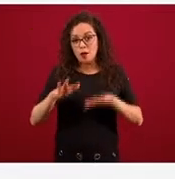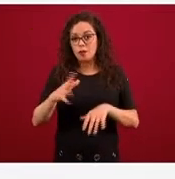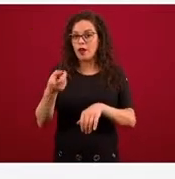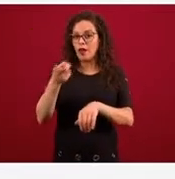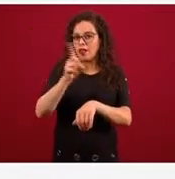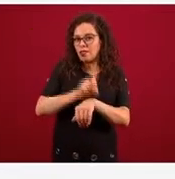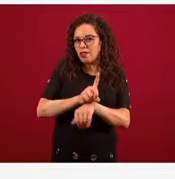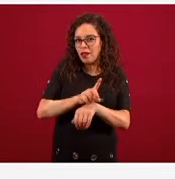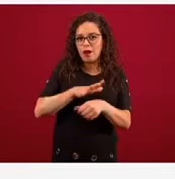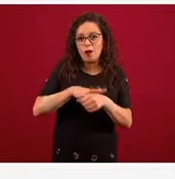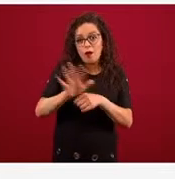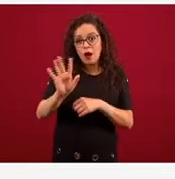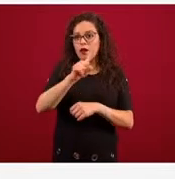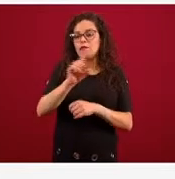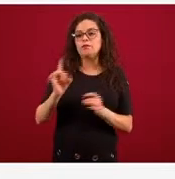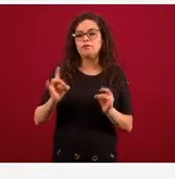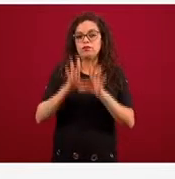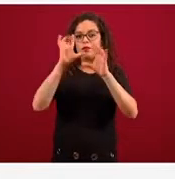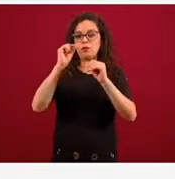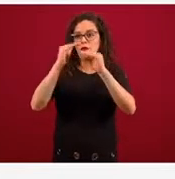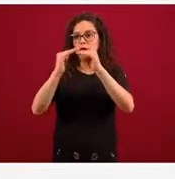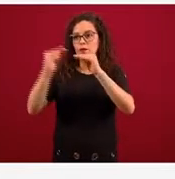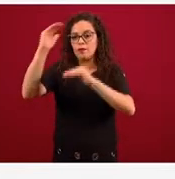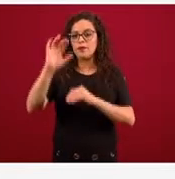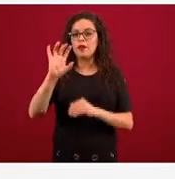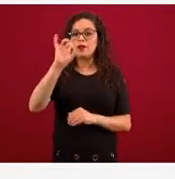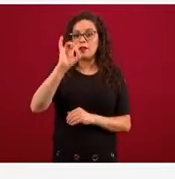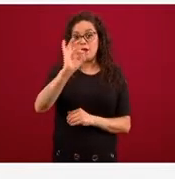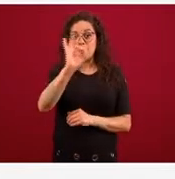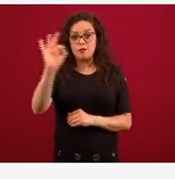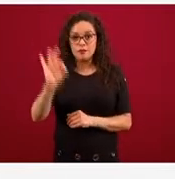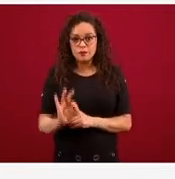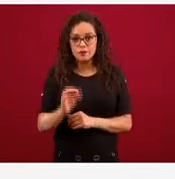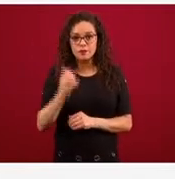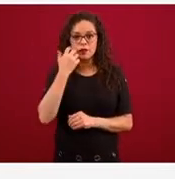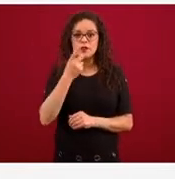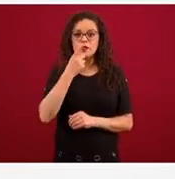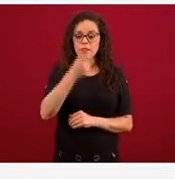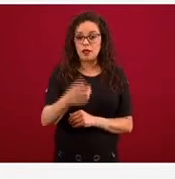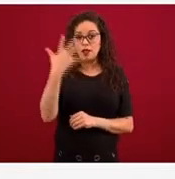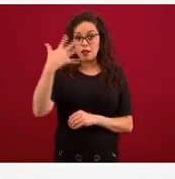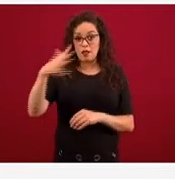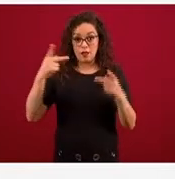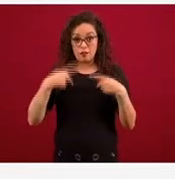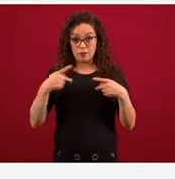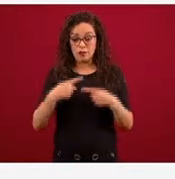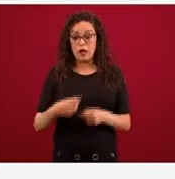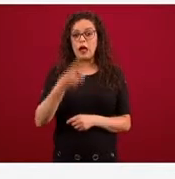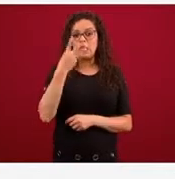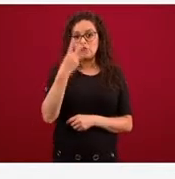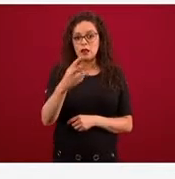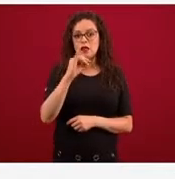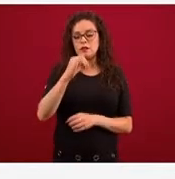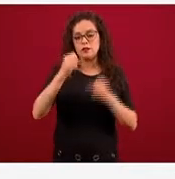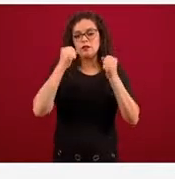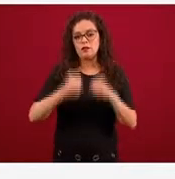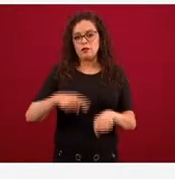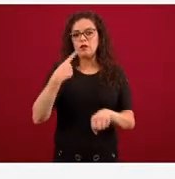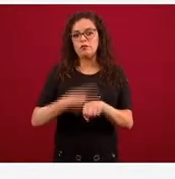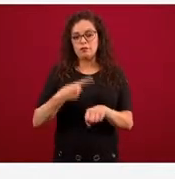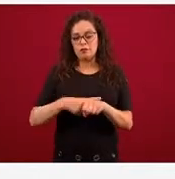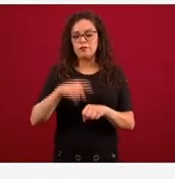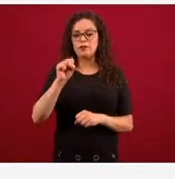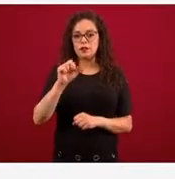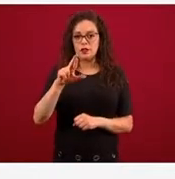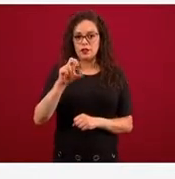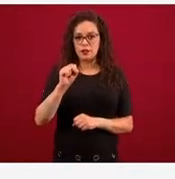hearing. ya por arriba del 30%, es decir, So que 3 3 of de cada every 10 casos cases han have sido been este SARS SARS-CoV-2. Y CoV-2.